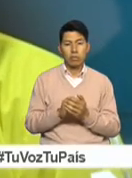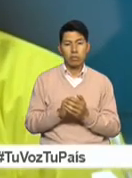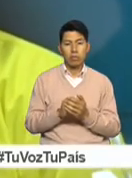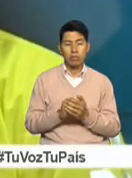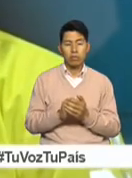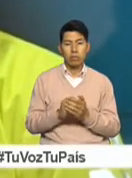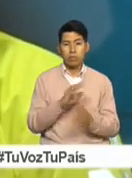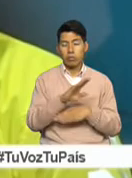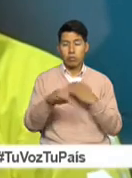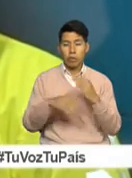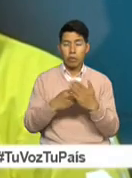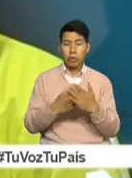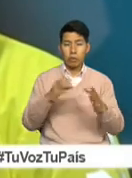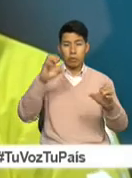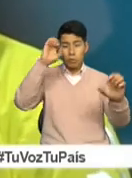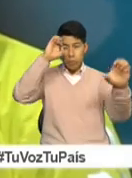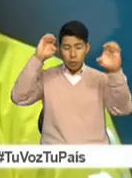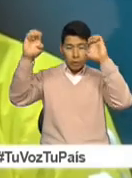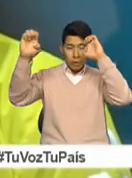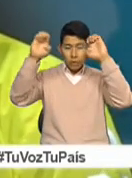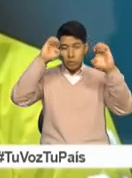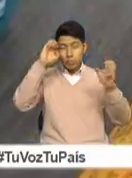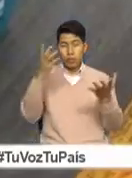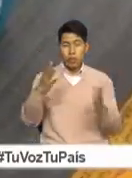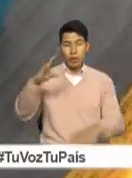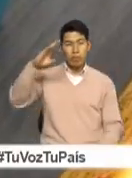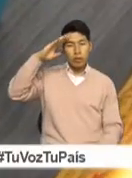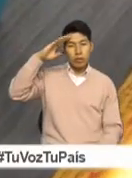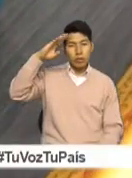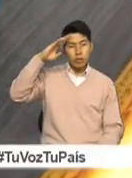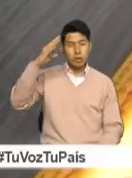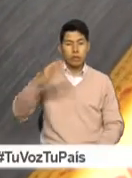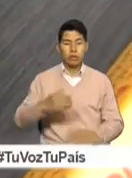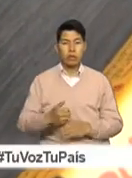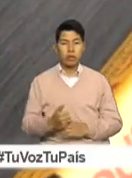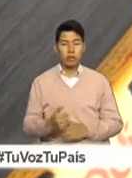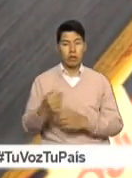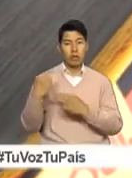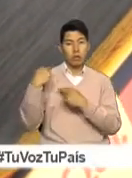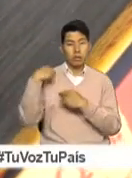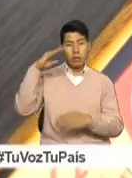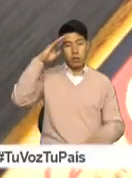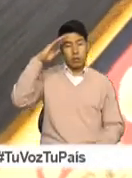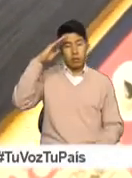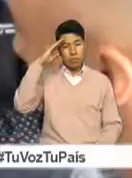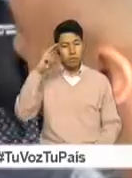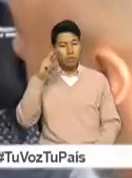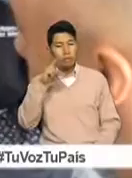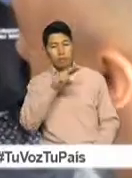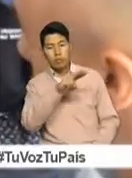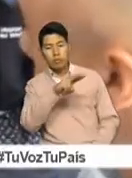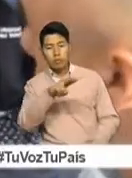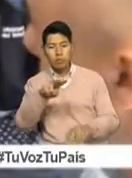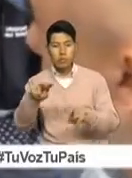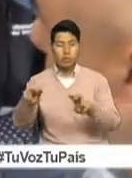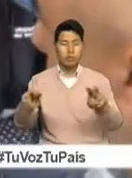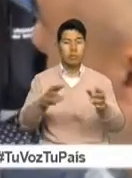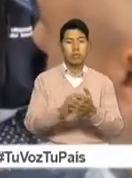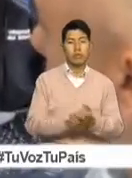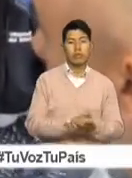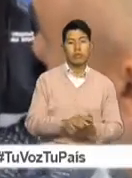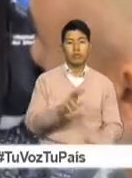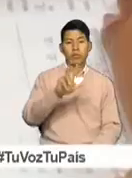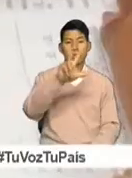en una estrategia operacional de la policía nacional ortega indicó que hasta el momento se han intervenido 310